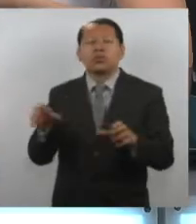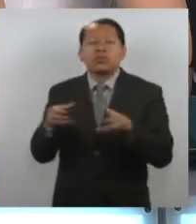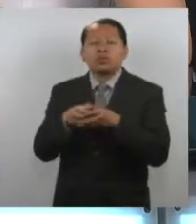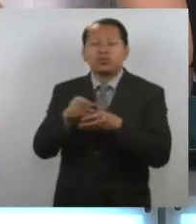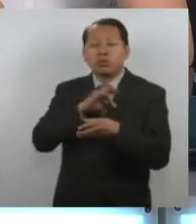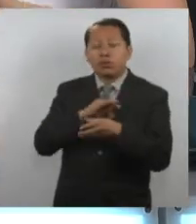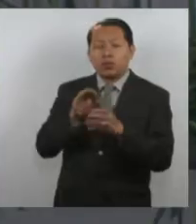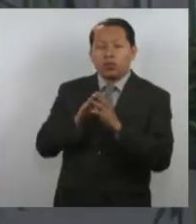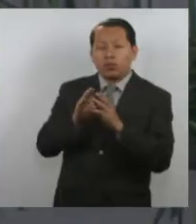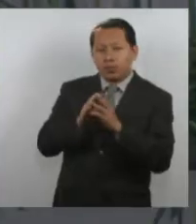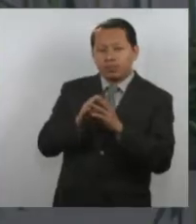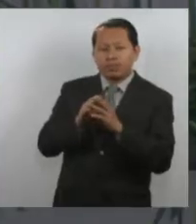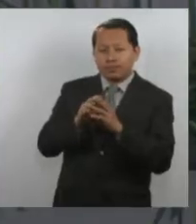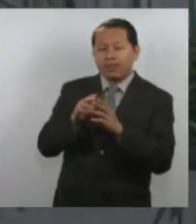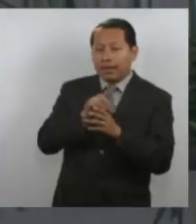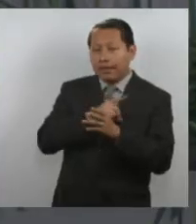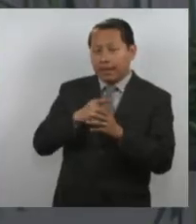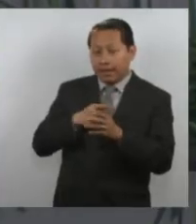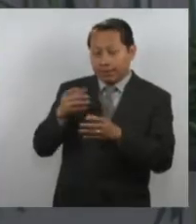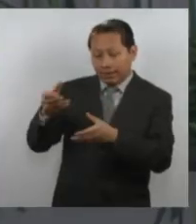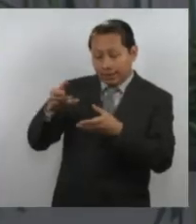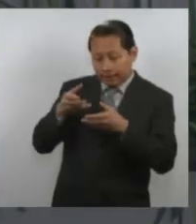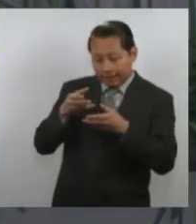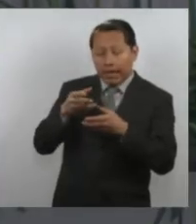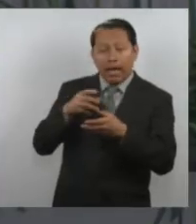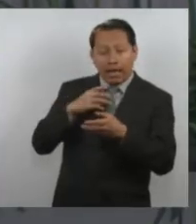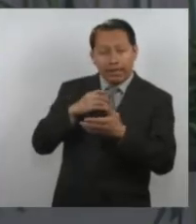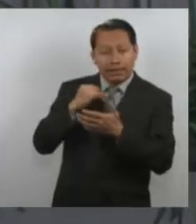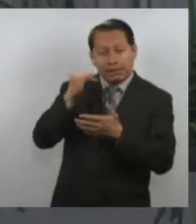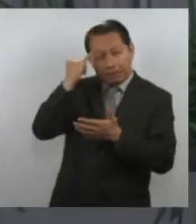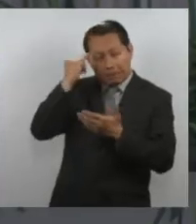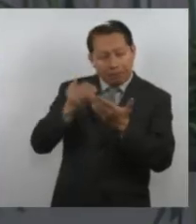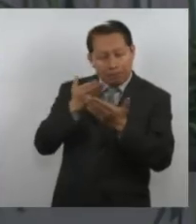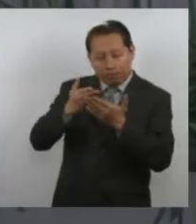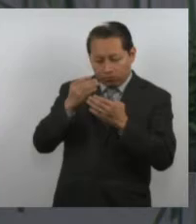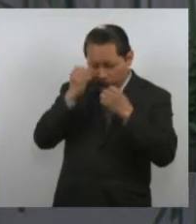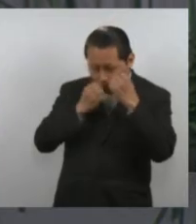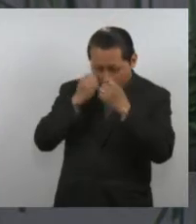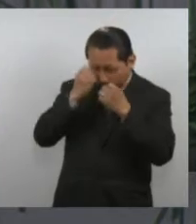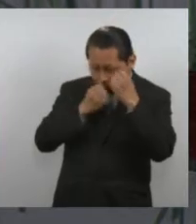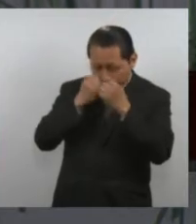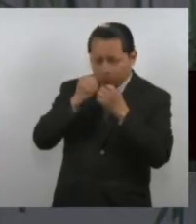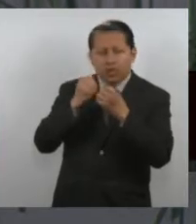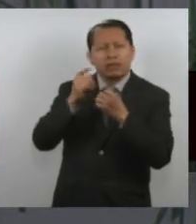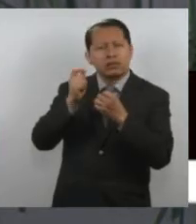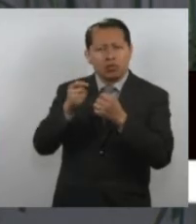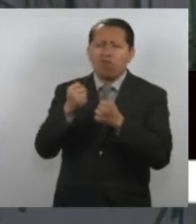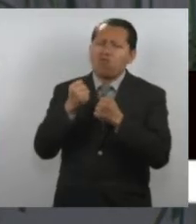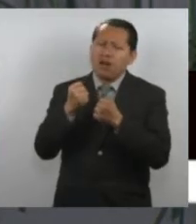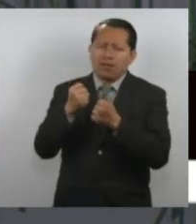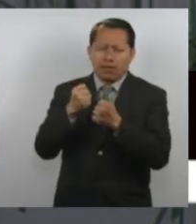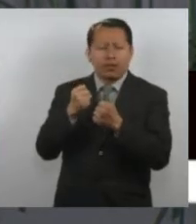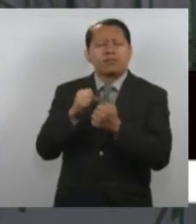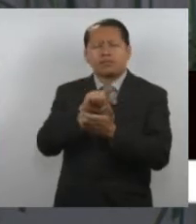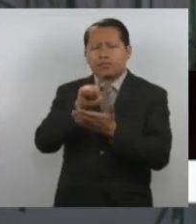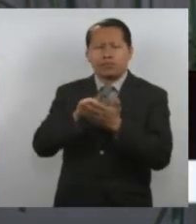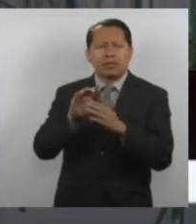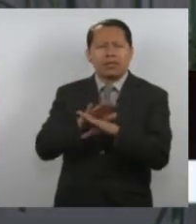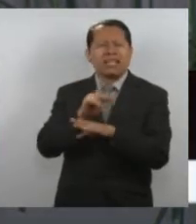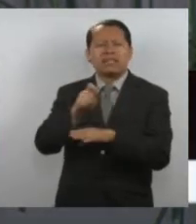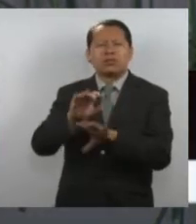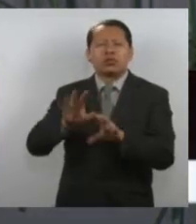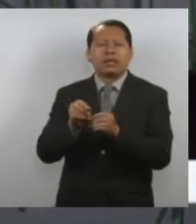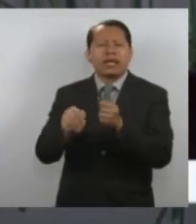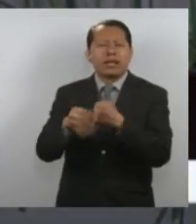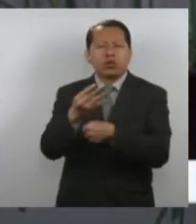a abocar al análisis precisamente de estas reformas. Sí son reformas magnas, son 14 reformas